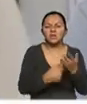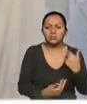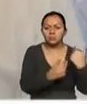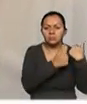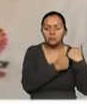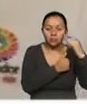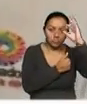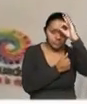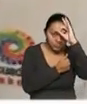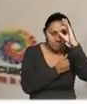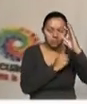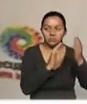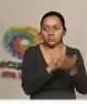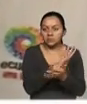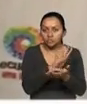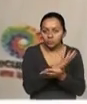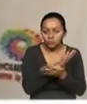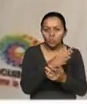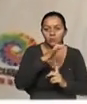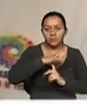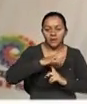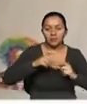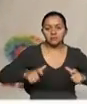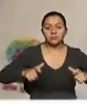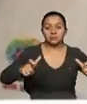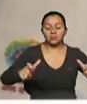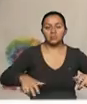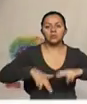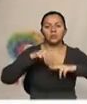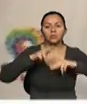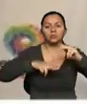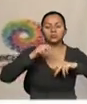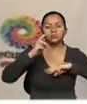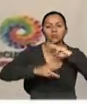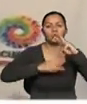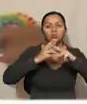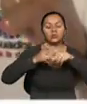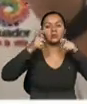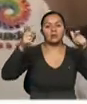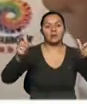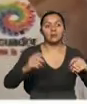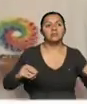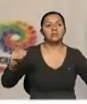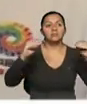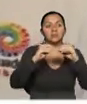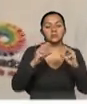hacemos escuelas, si hacemos el parque en construcción más grande del mundo y si tenemos que